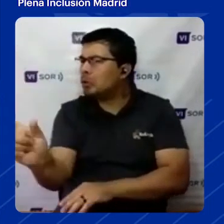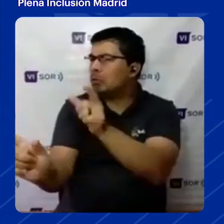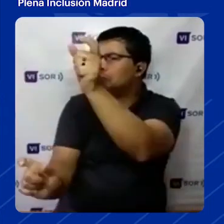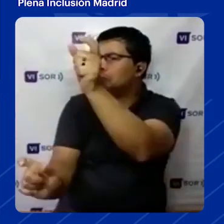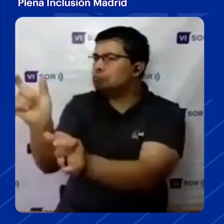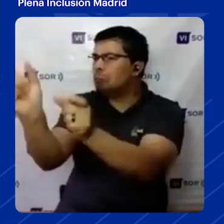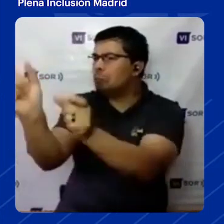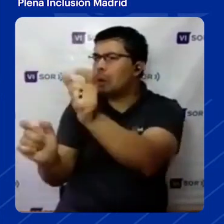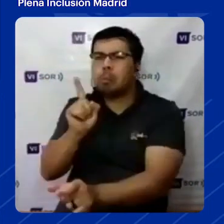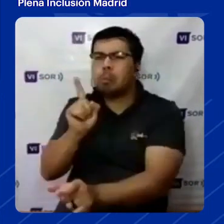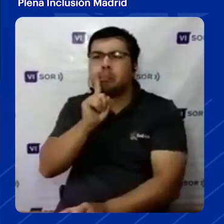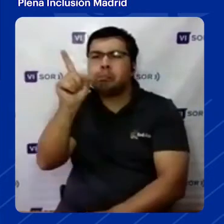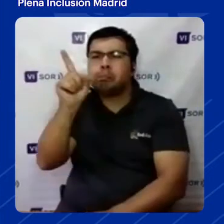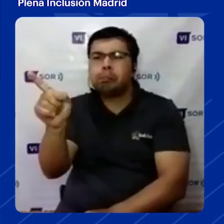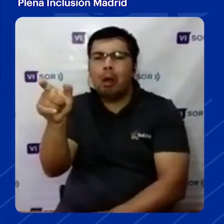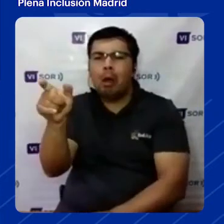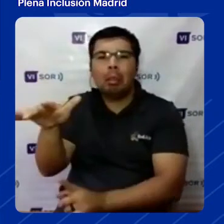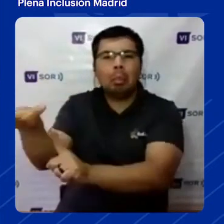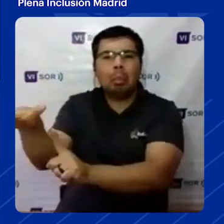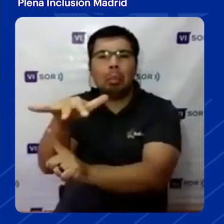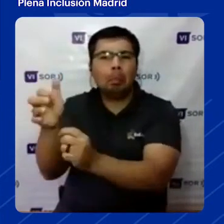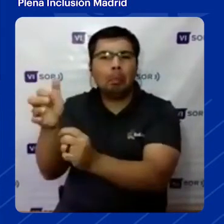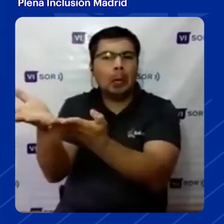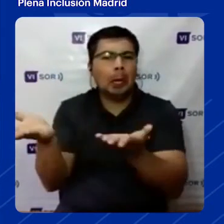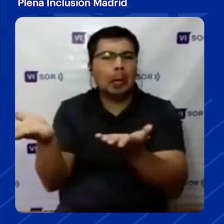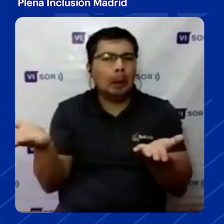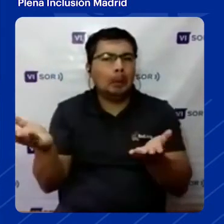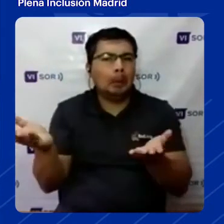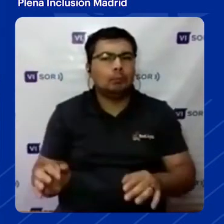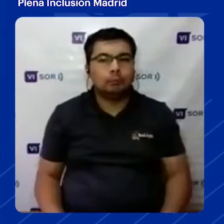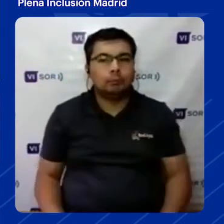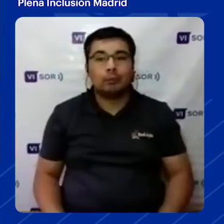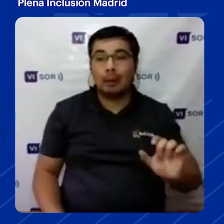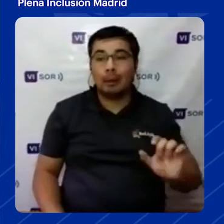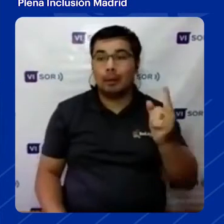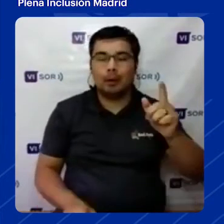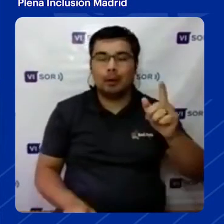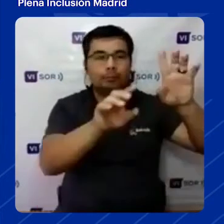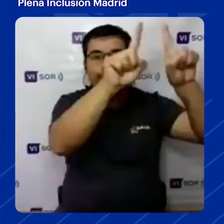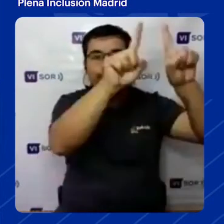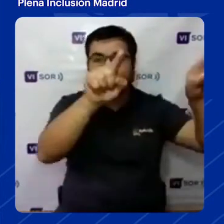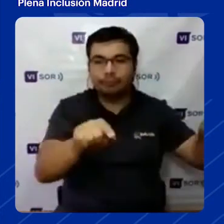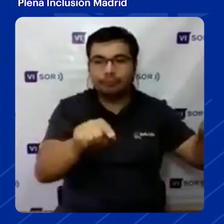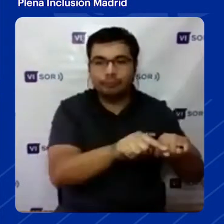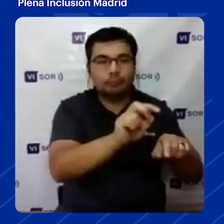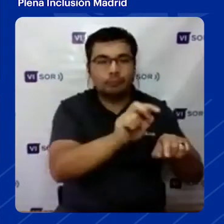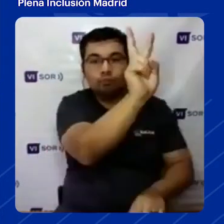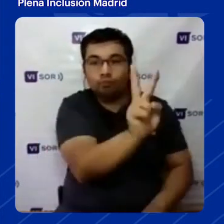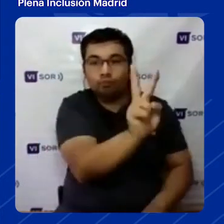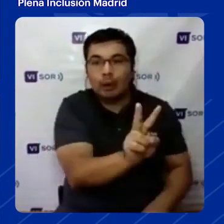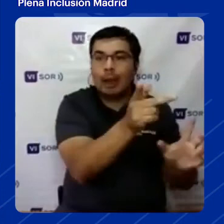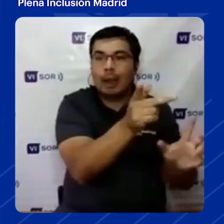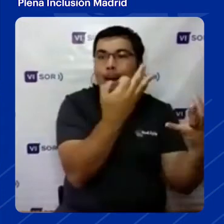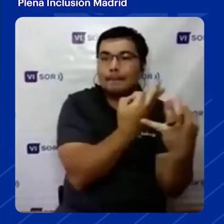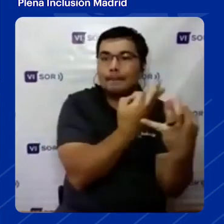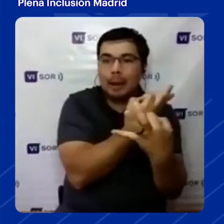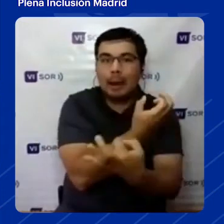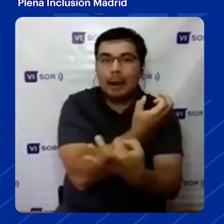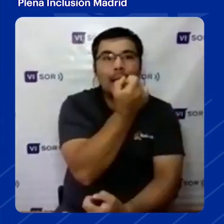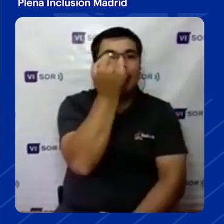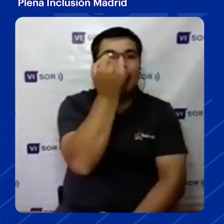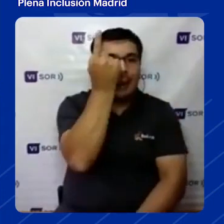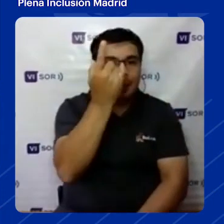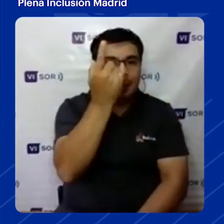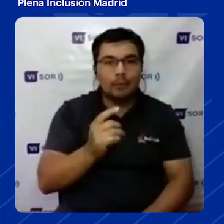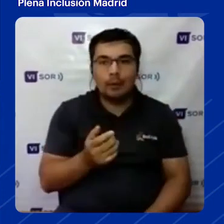representando. Eso es lo primero que hay que explicar. Por encima de decir que es un lienzo, es óleo sobre lienzo